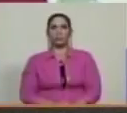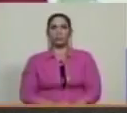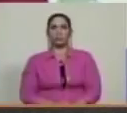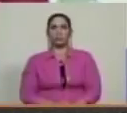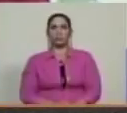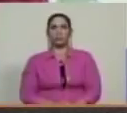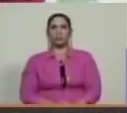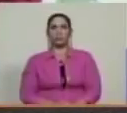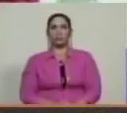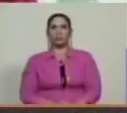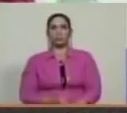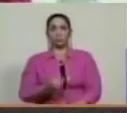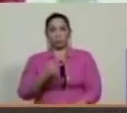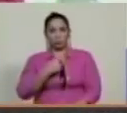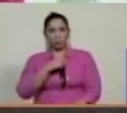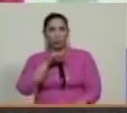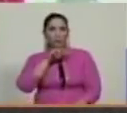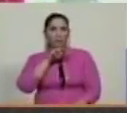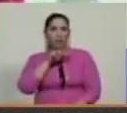Yo voy a hablar